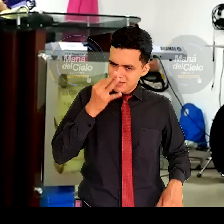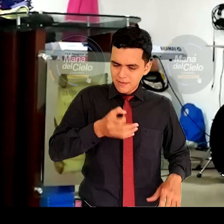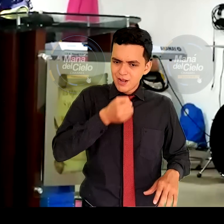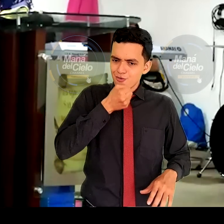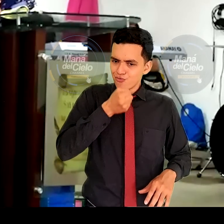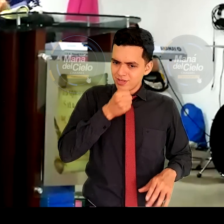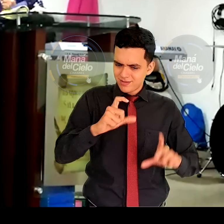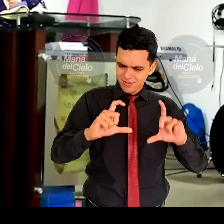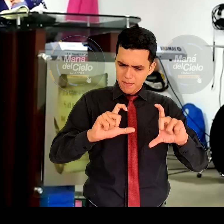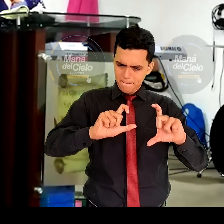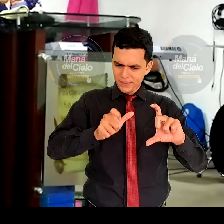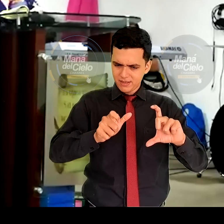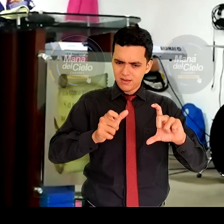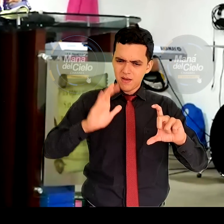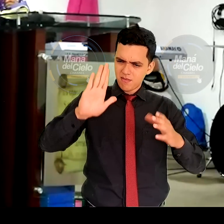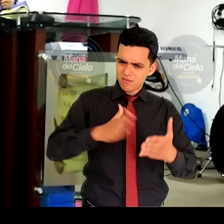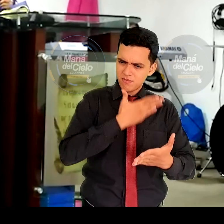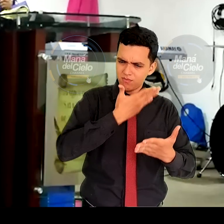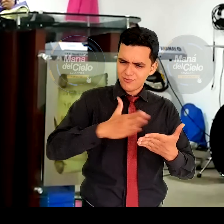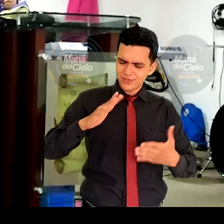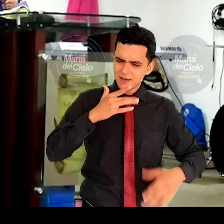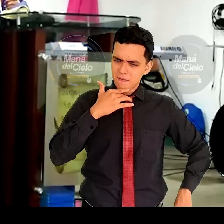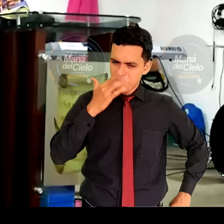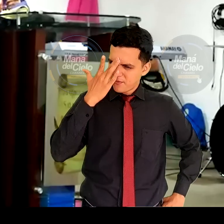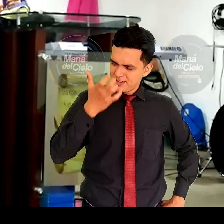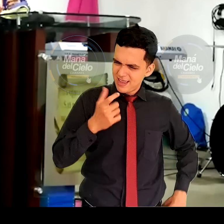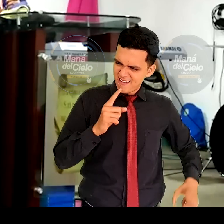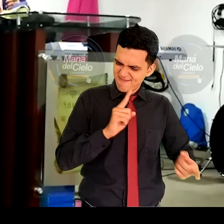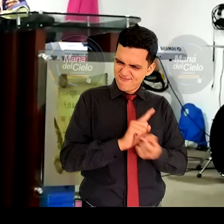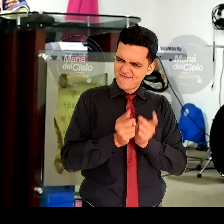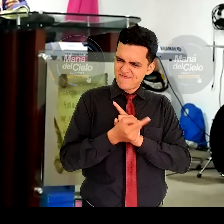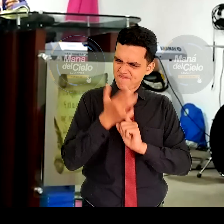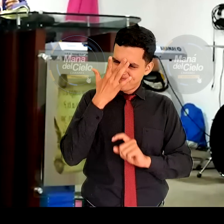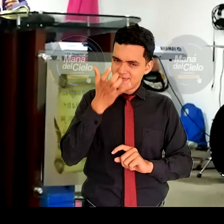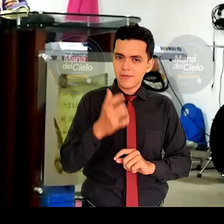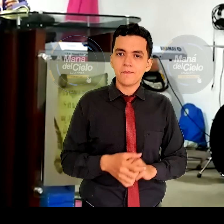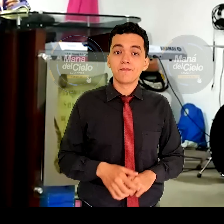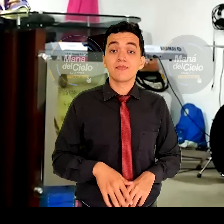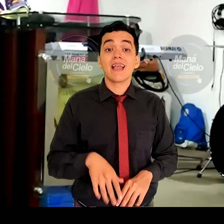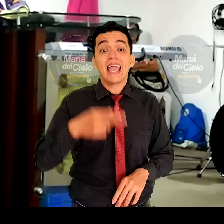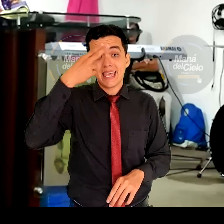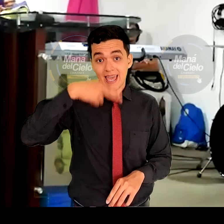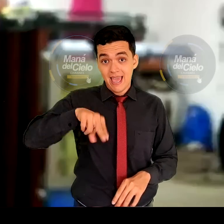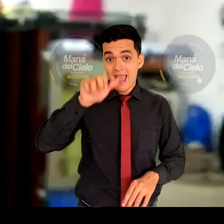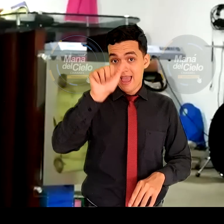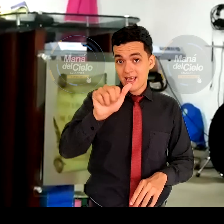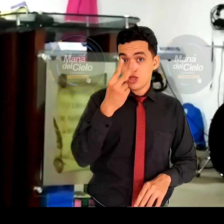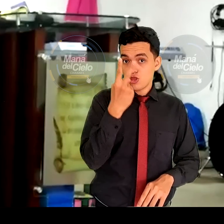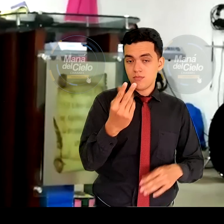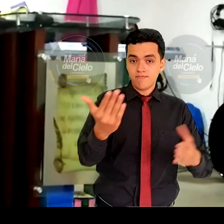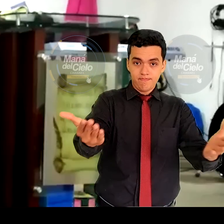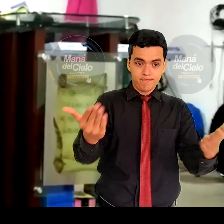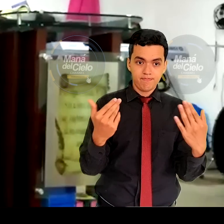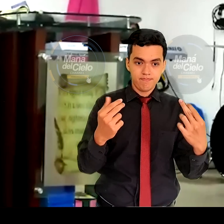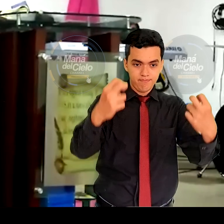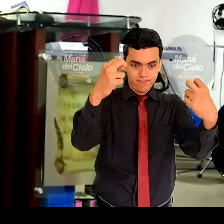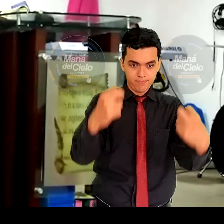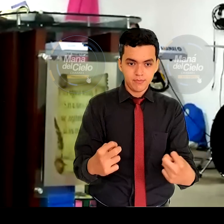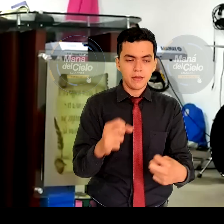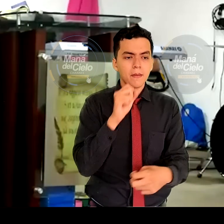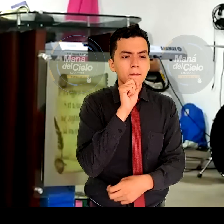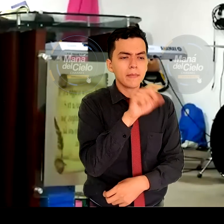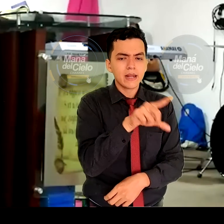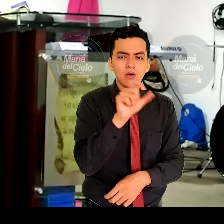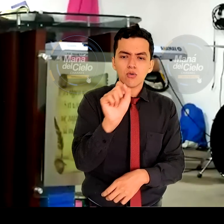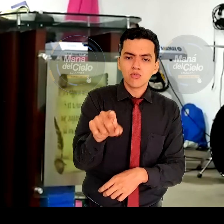Repetitivo, lo mismo. Hasta que un día mi esposo reunió a 2 hijas mayores que estaban en la adolescencia. Dijo: ¿quién de ustedes está escuchando música mundana